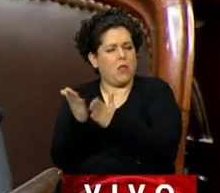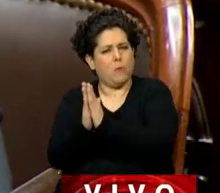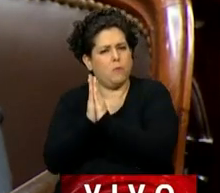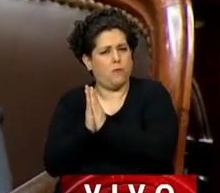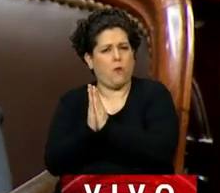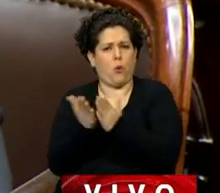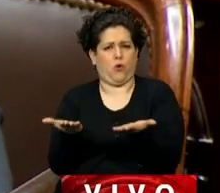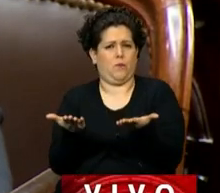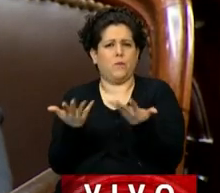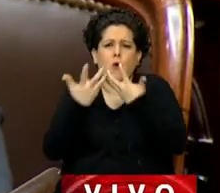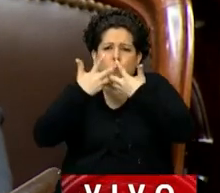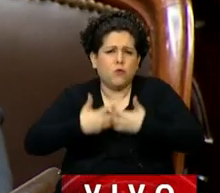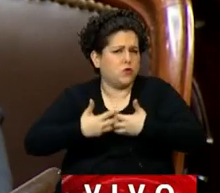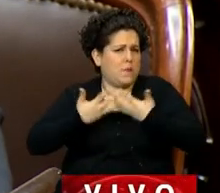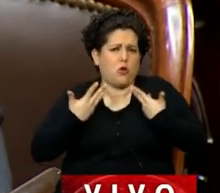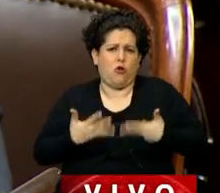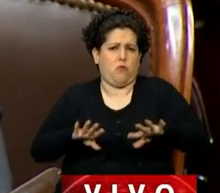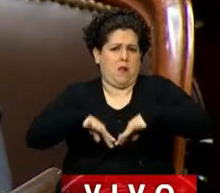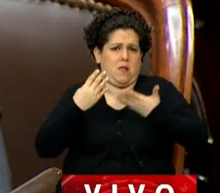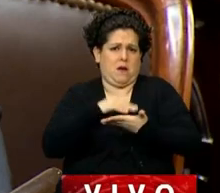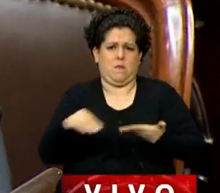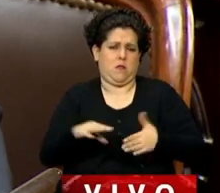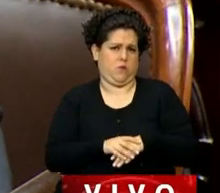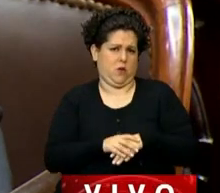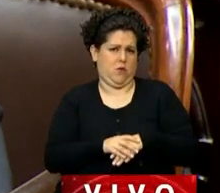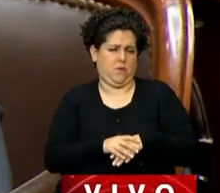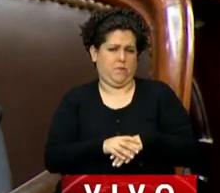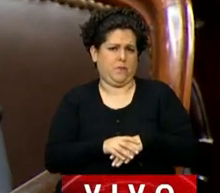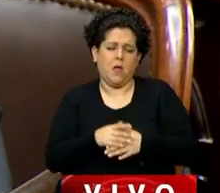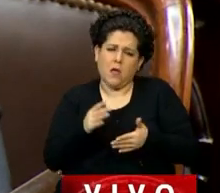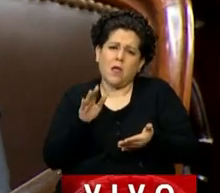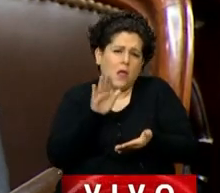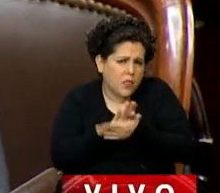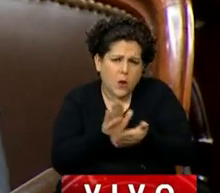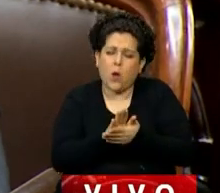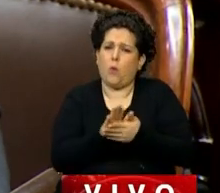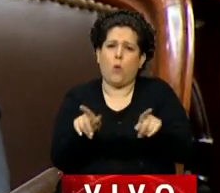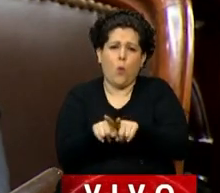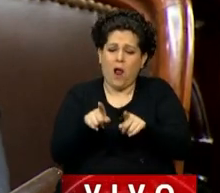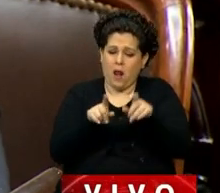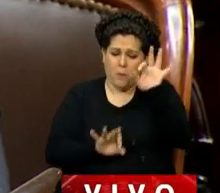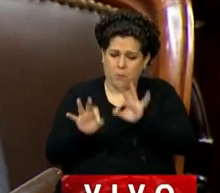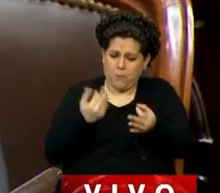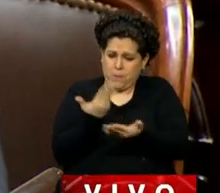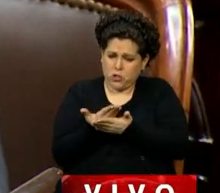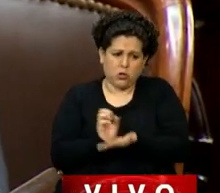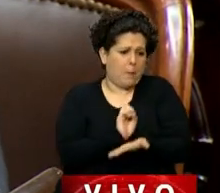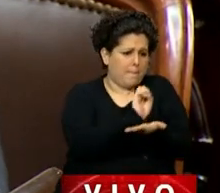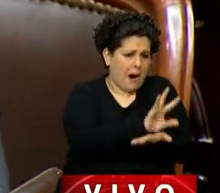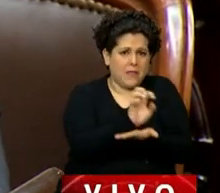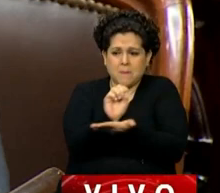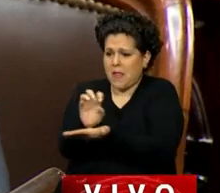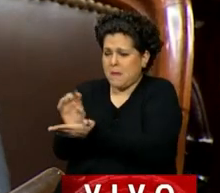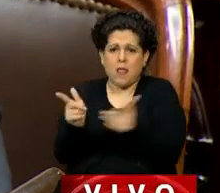volvamos a tener un funcionamiento normal del cuerpo, que volvamos a hacer los giros como corresponden este cuerpo, a respetar los principios con los